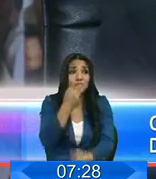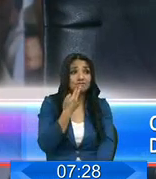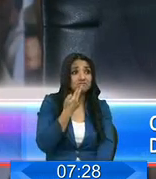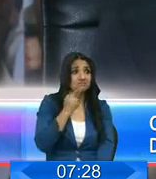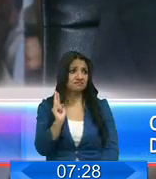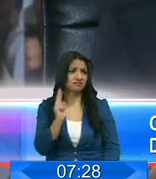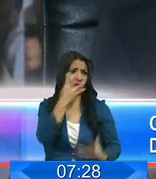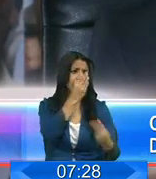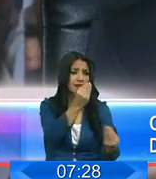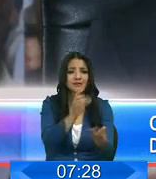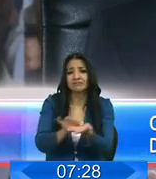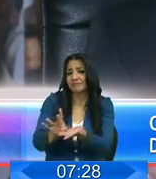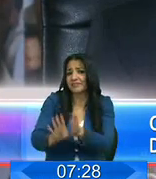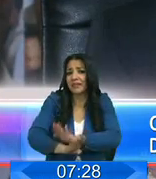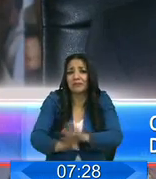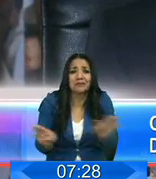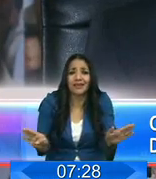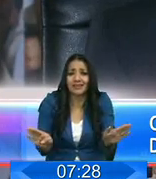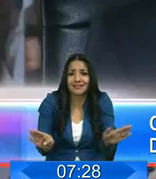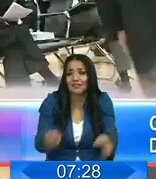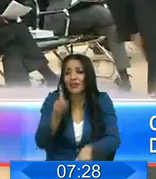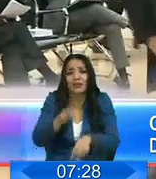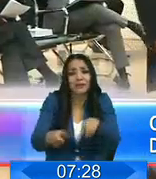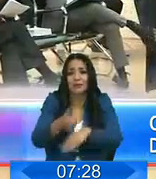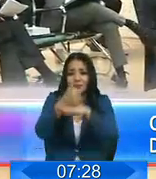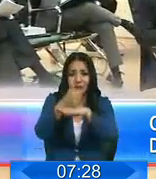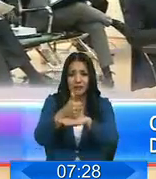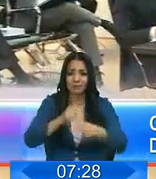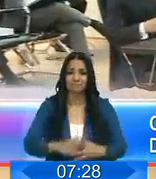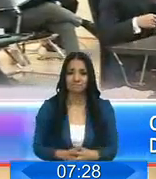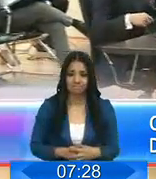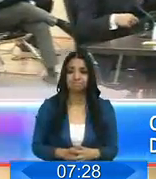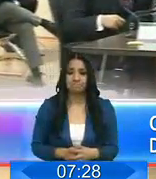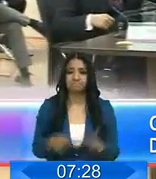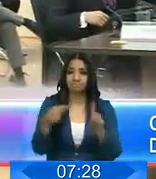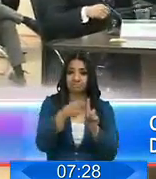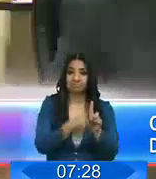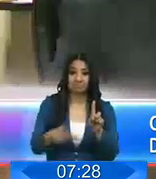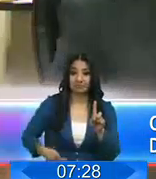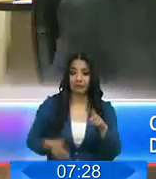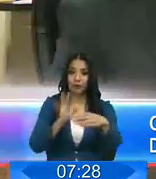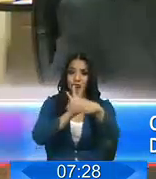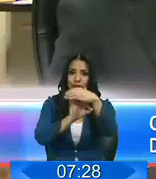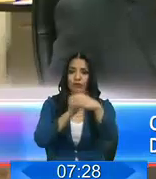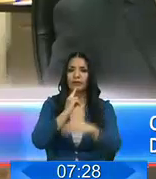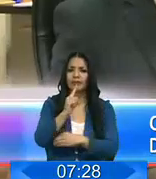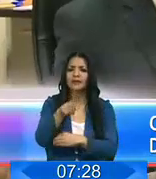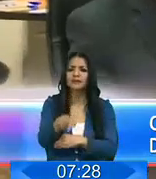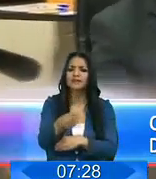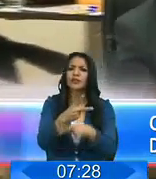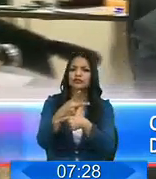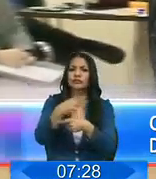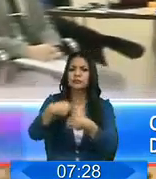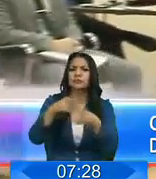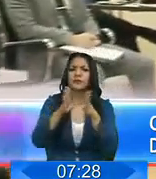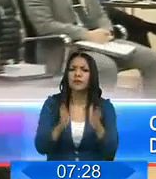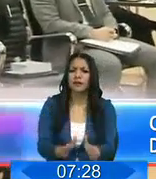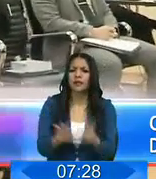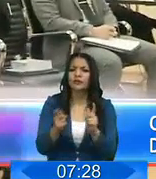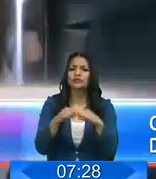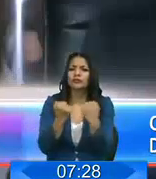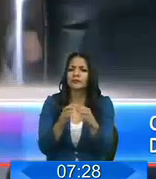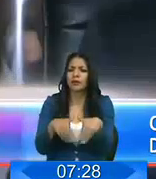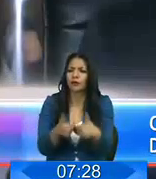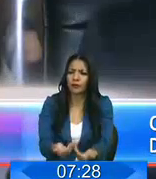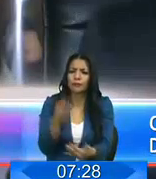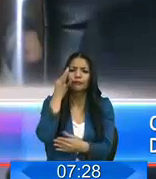no merece estar en ejercer ninguna autoridad. Sin dar vueltas, Trujillo habla del futuro que debería tener el Consejo de Participación Ciudadana.